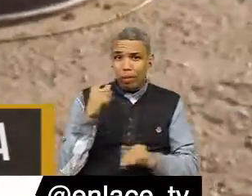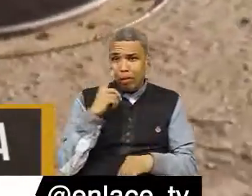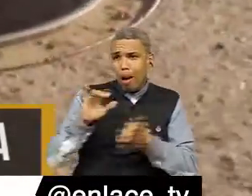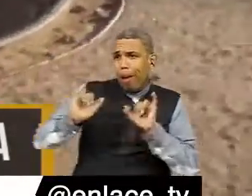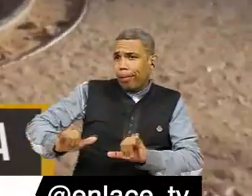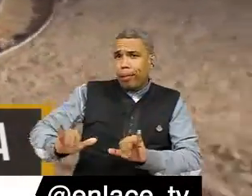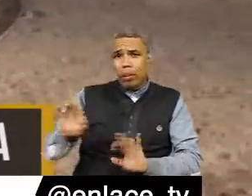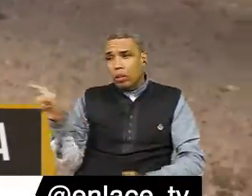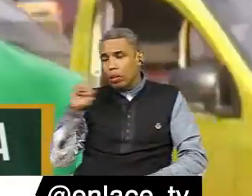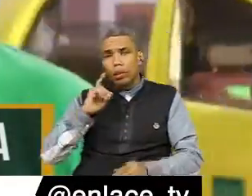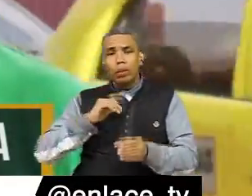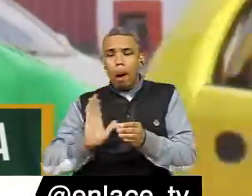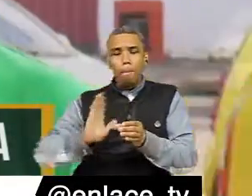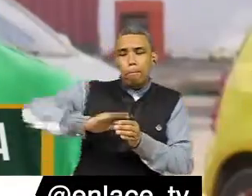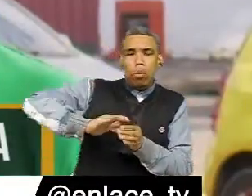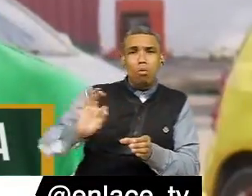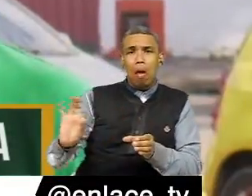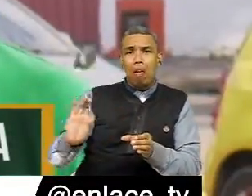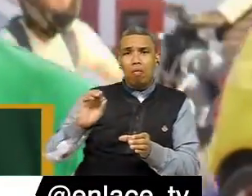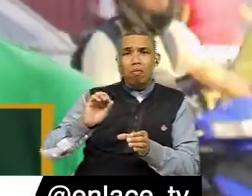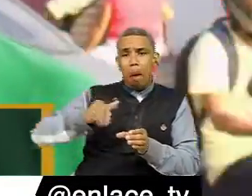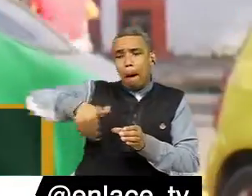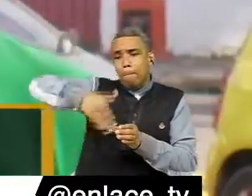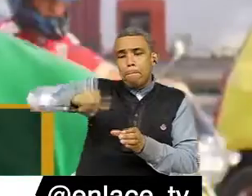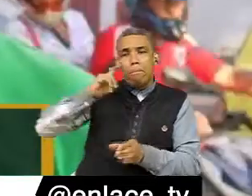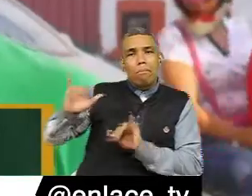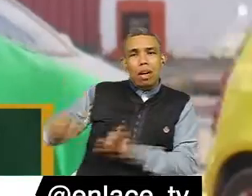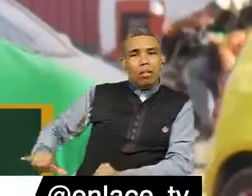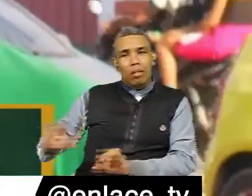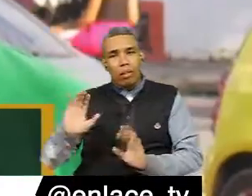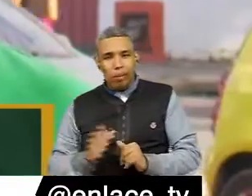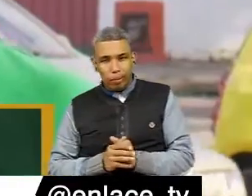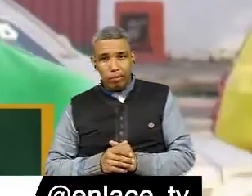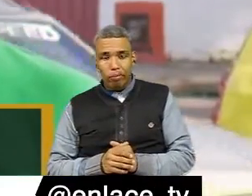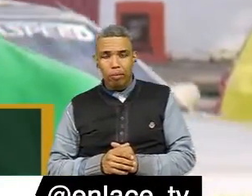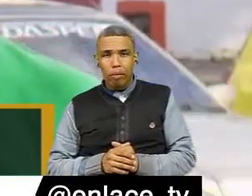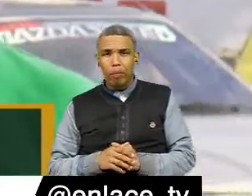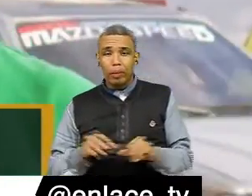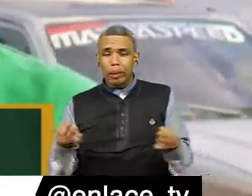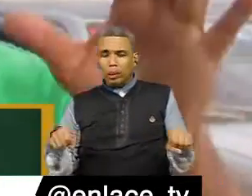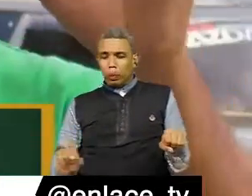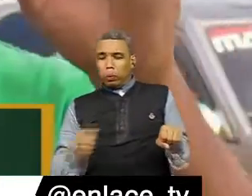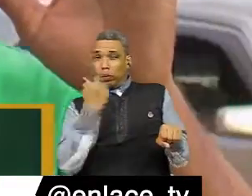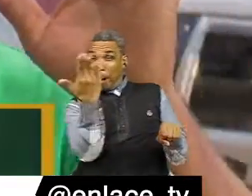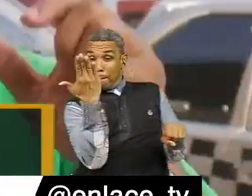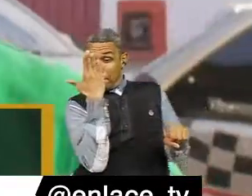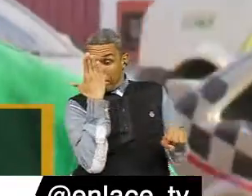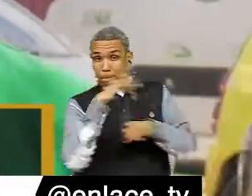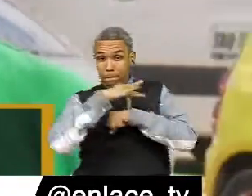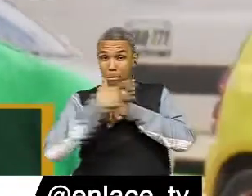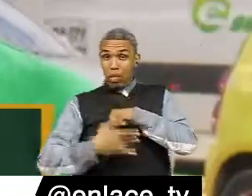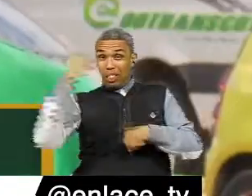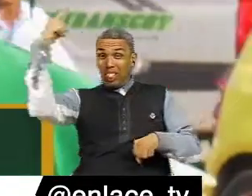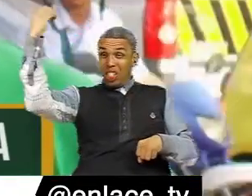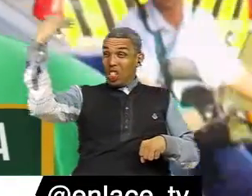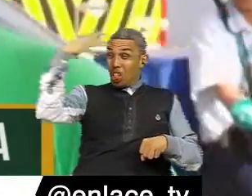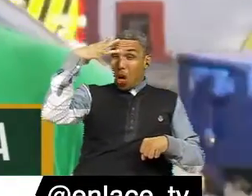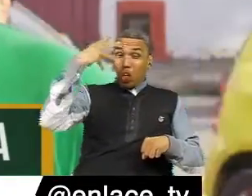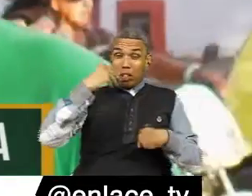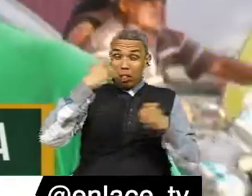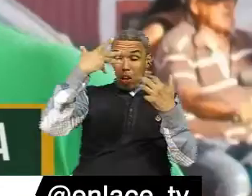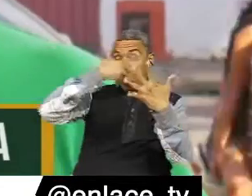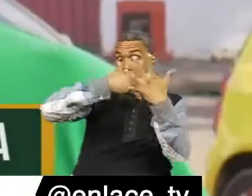así, destapada. No, pues yo vi que ya no pude frenar ni pude hacer nada porque ya encima y el sol me estaba apacando